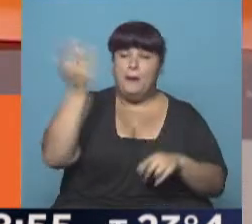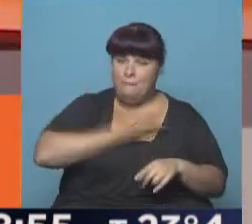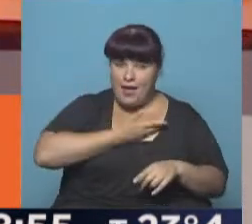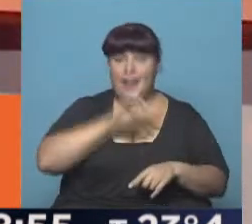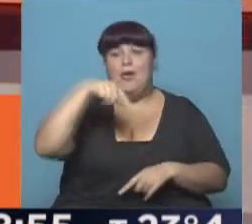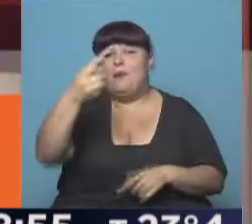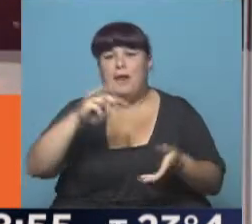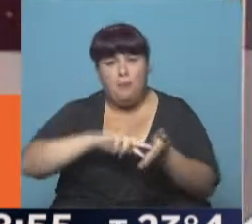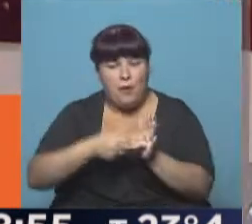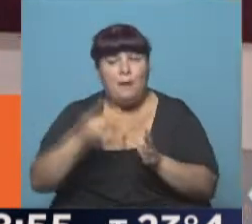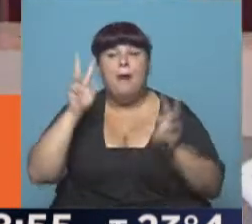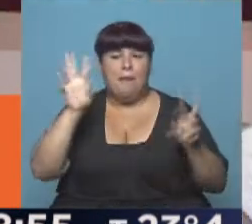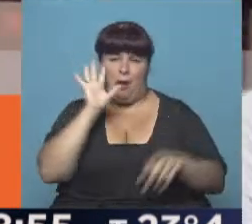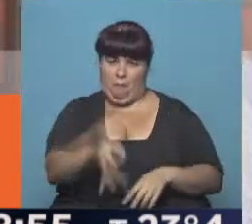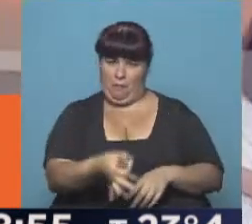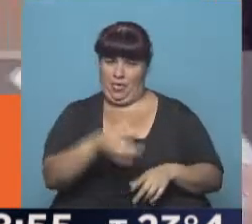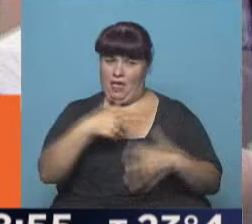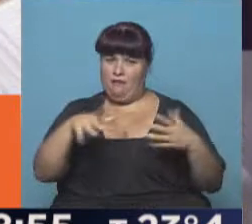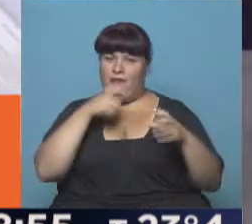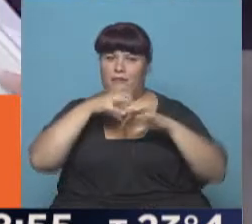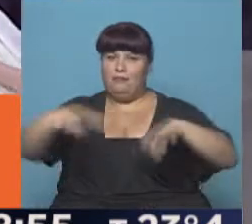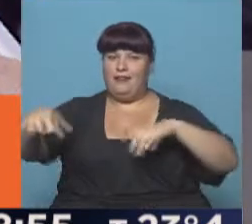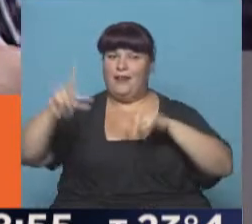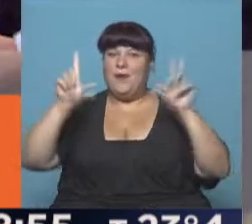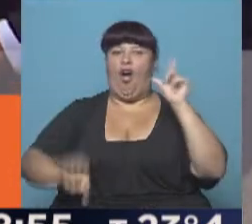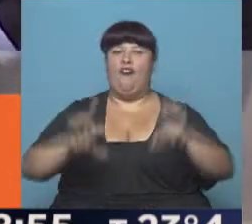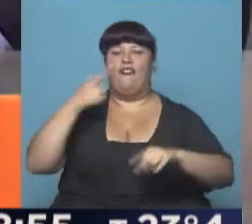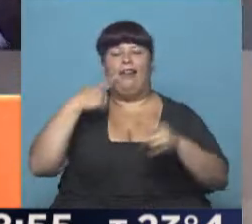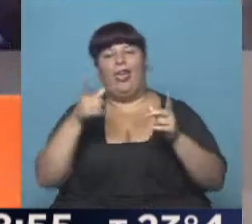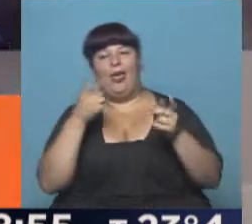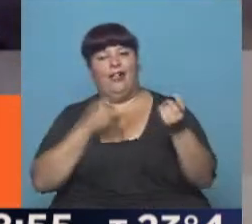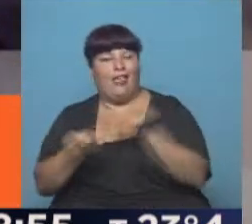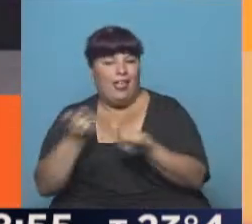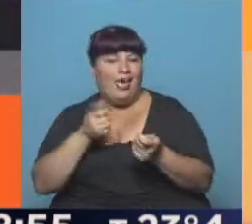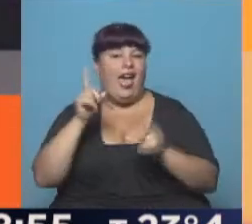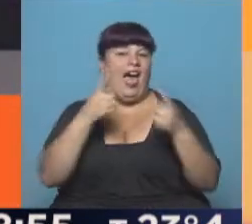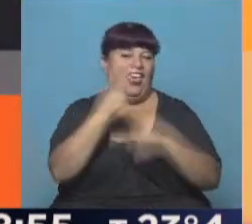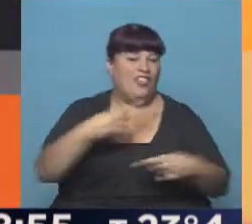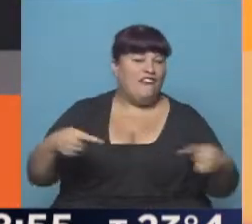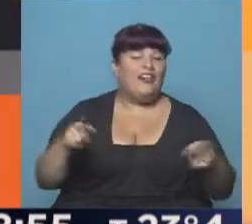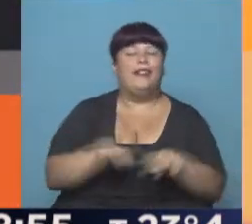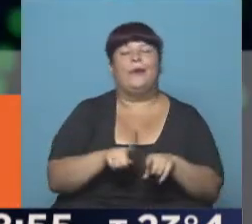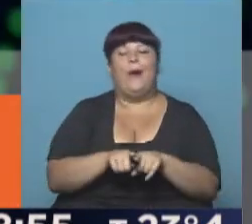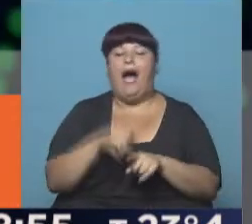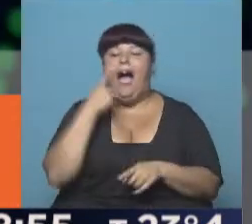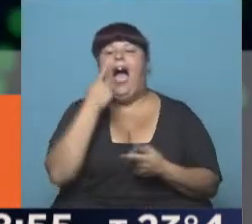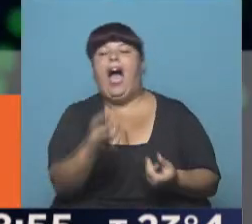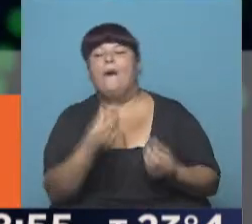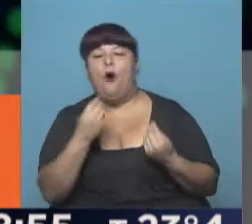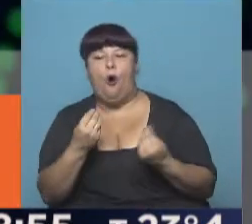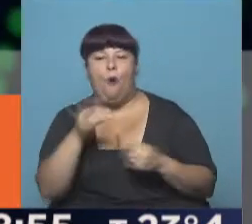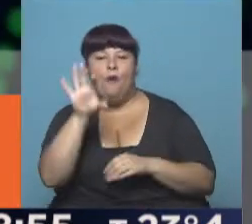una crisis, y en el peronismo se nota mucho, es como un gran outlet. Ahí adentro hay de todo, hay que ver cómo